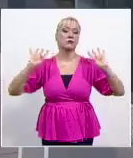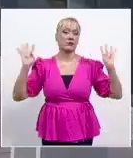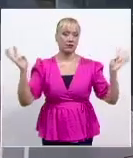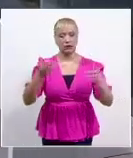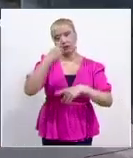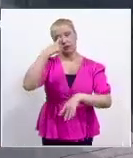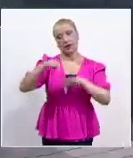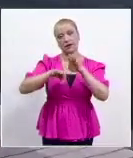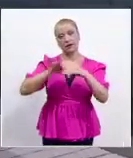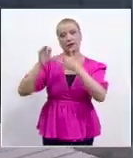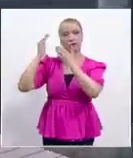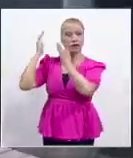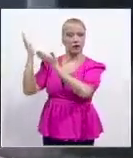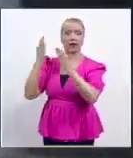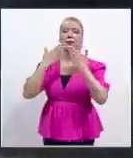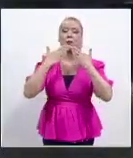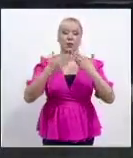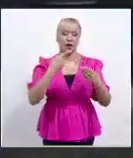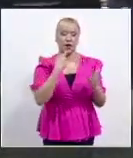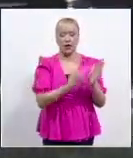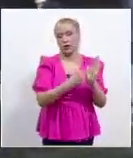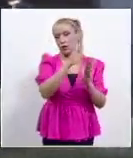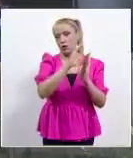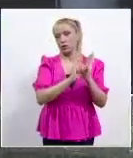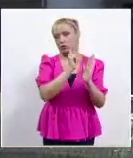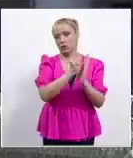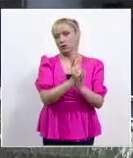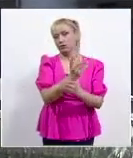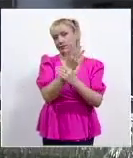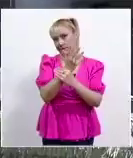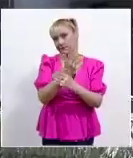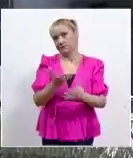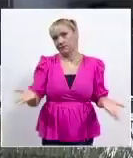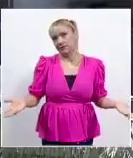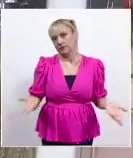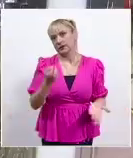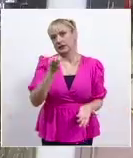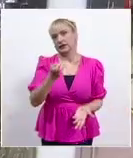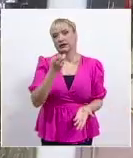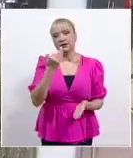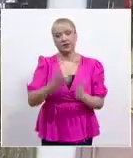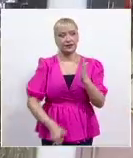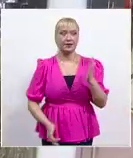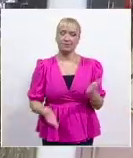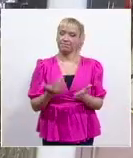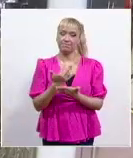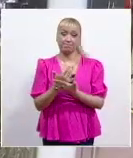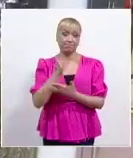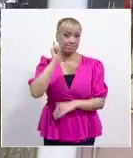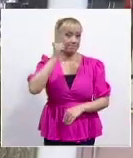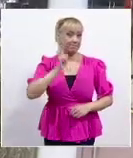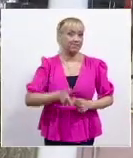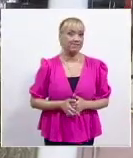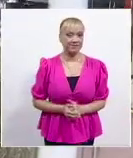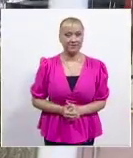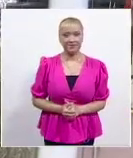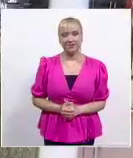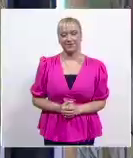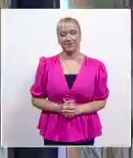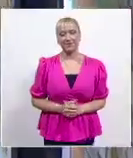para que el INAI funcione como lo establece la Constitución. Para el canal del Poder Judicial de la Federación, Mario López